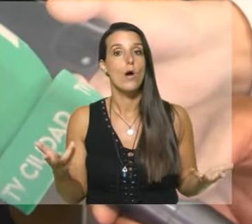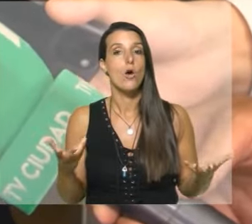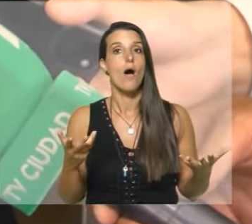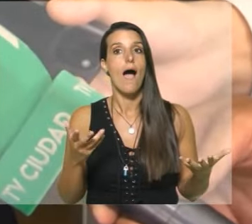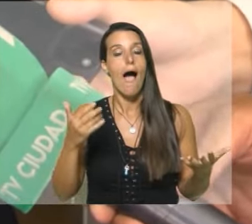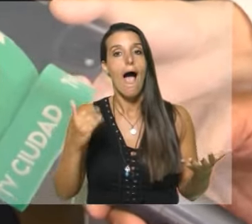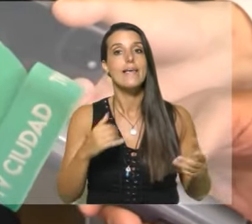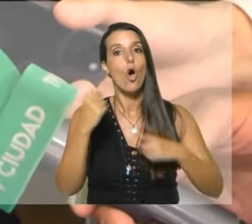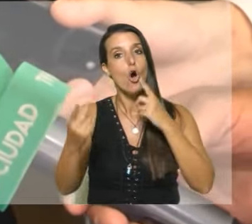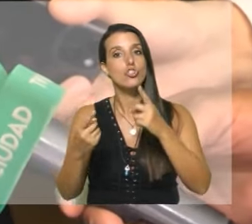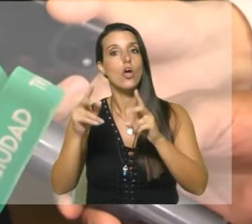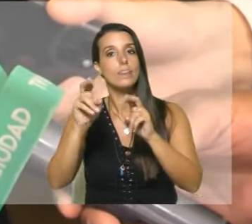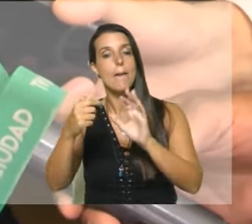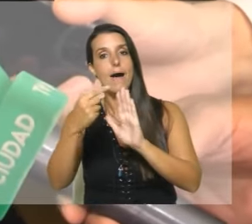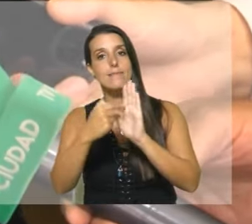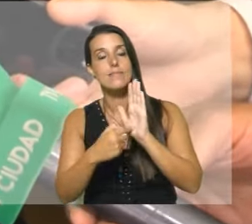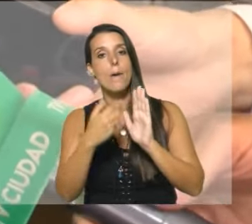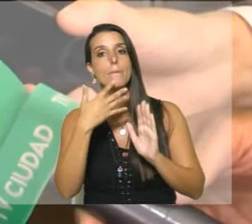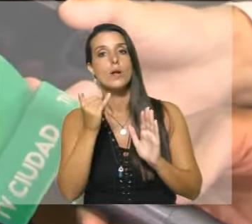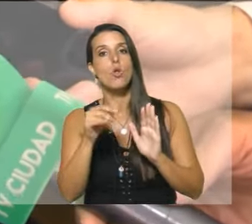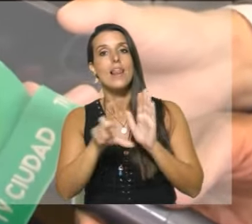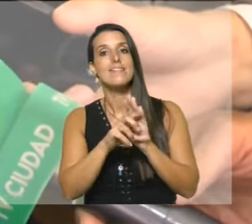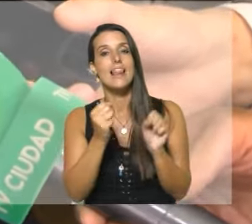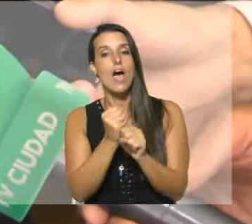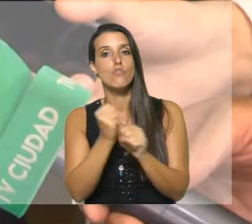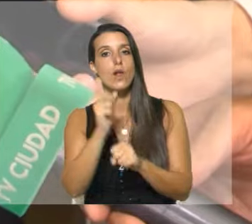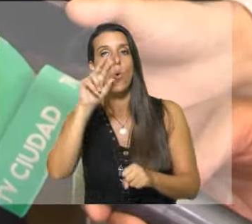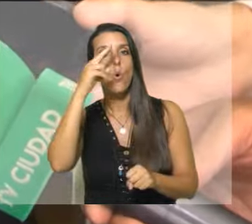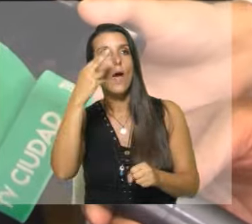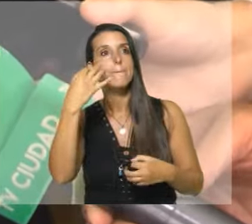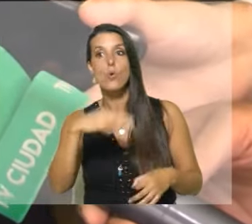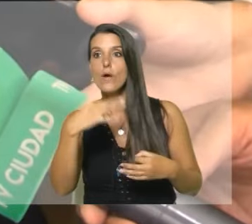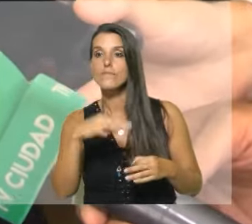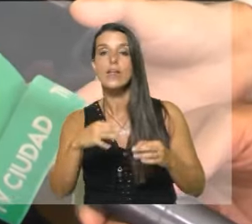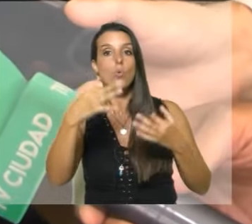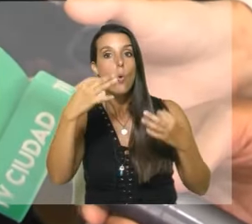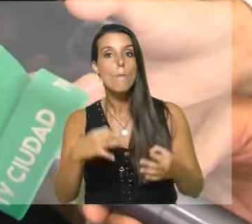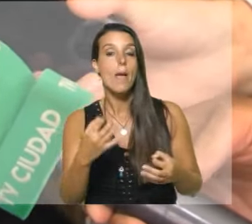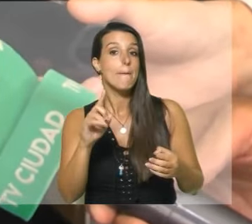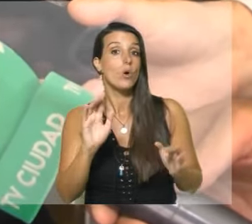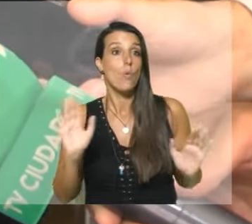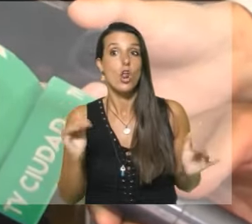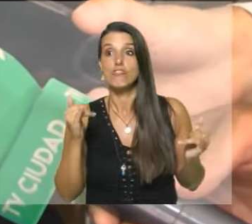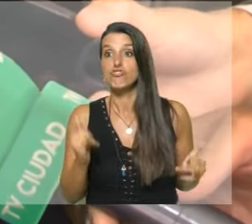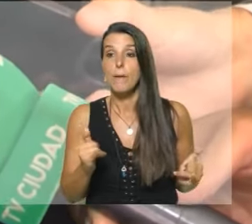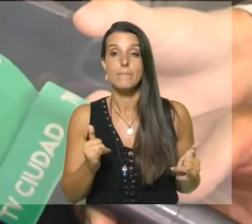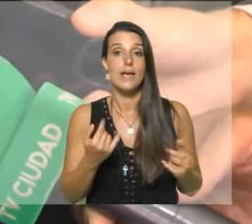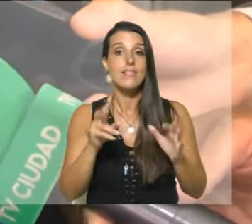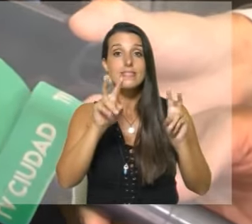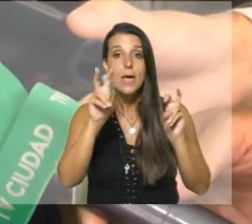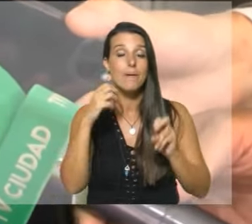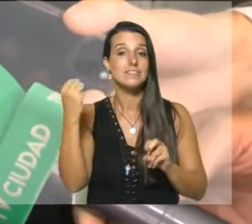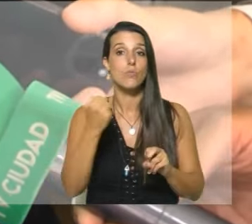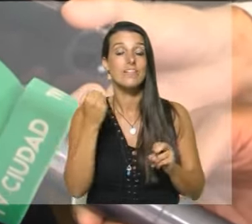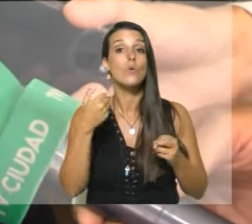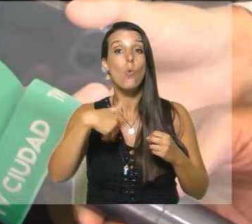Hay cláusulas vinculadas con las leyes laborales, que Uruguay realmente está muy bien y las cumple, pero en fin, siempre hay un montón de temas que aparecen de la mesa.